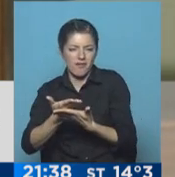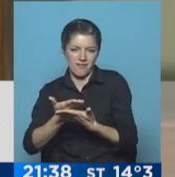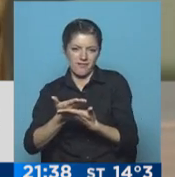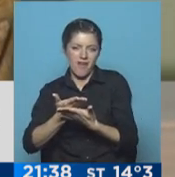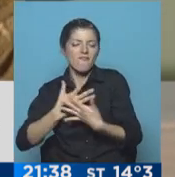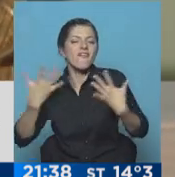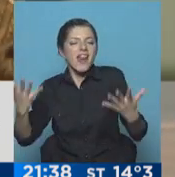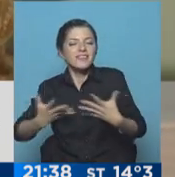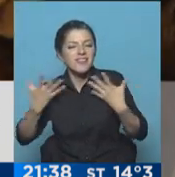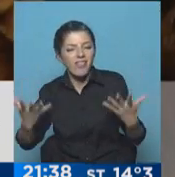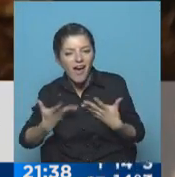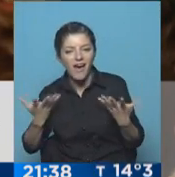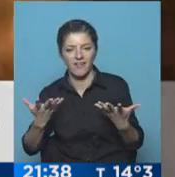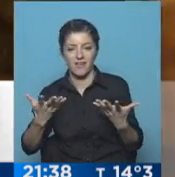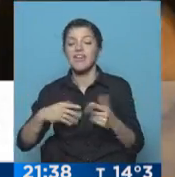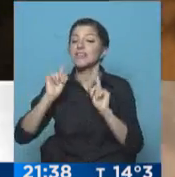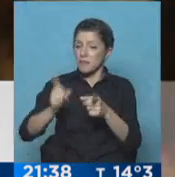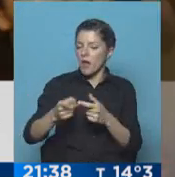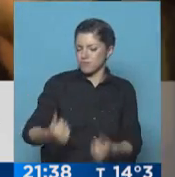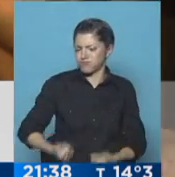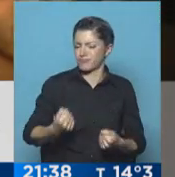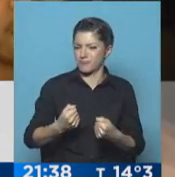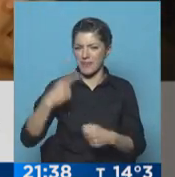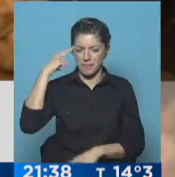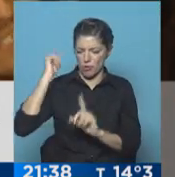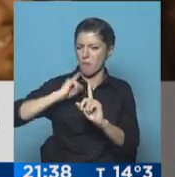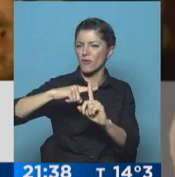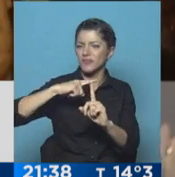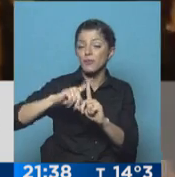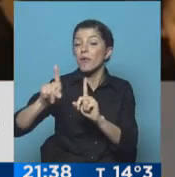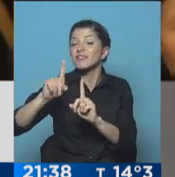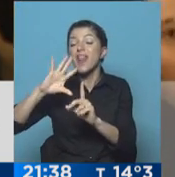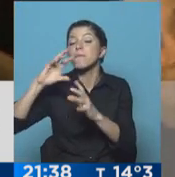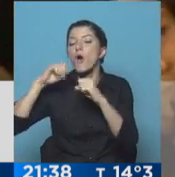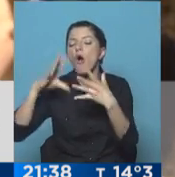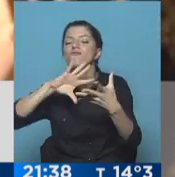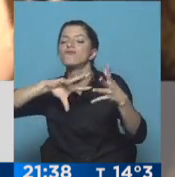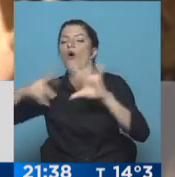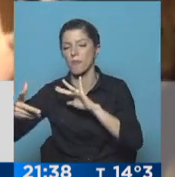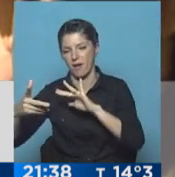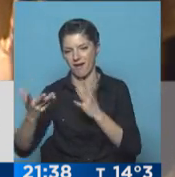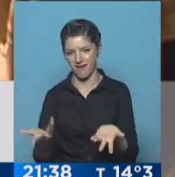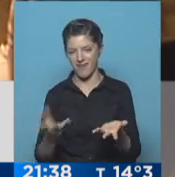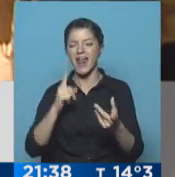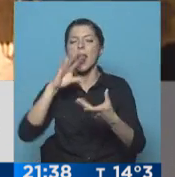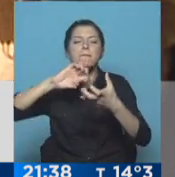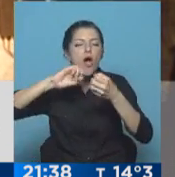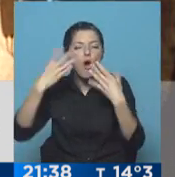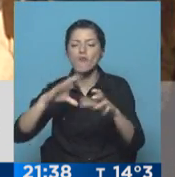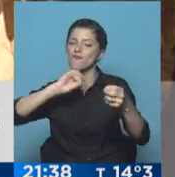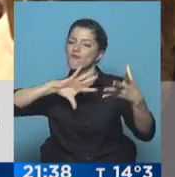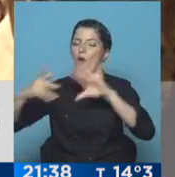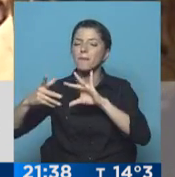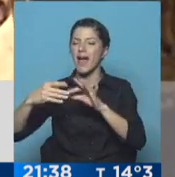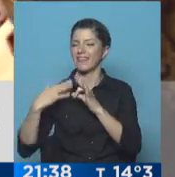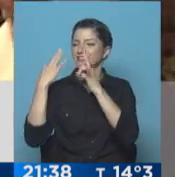de felicidad y de buenas ondas, porque es la manera más productiva, es la mejor manera de